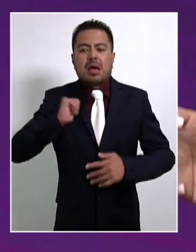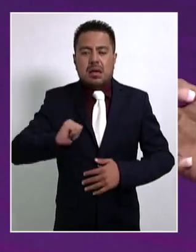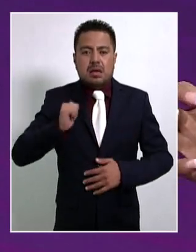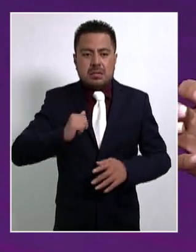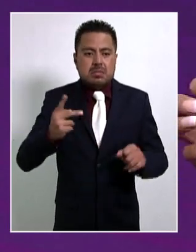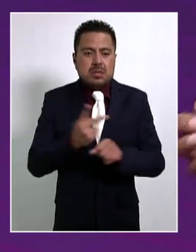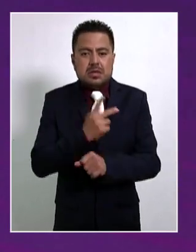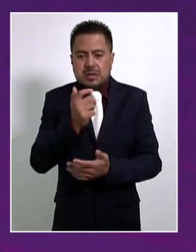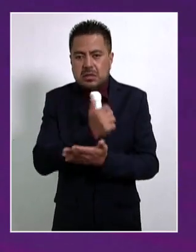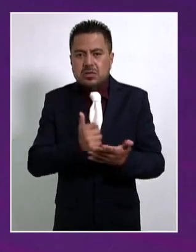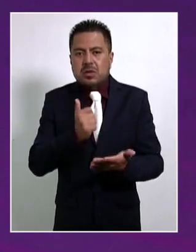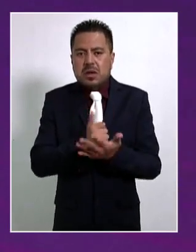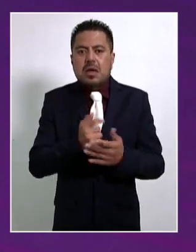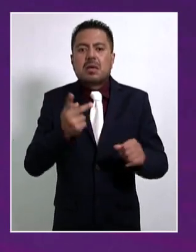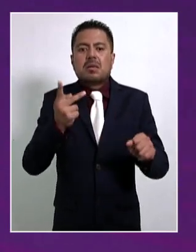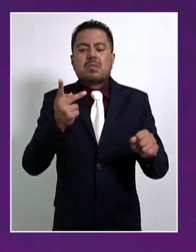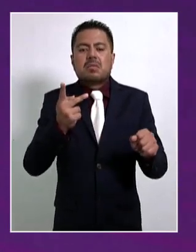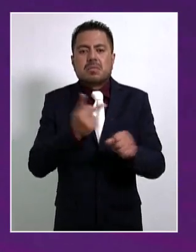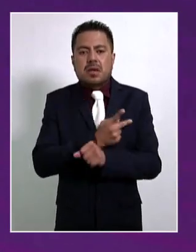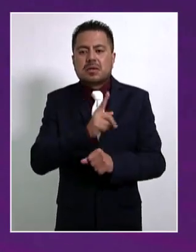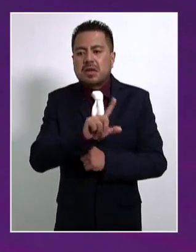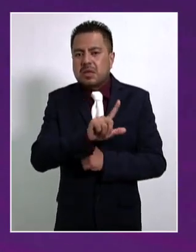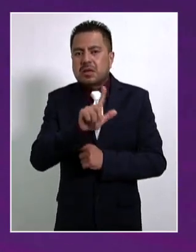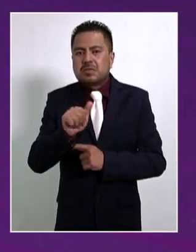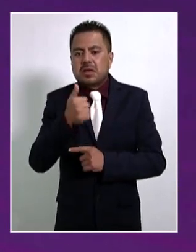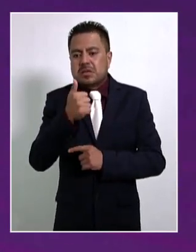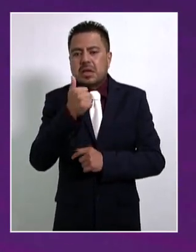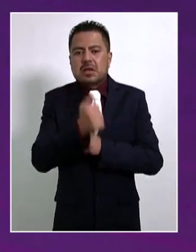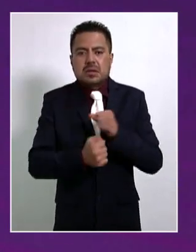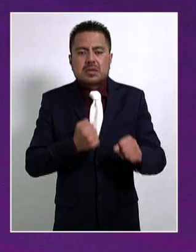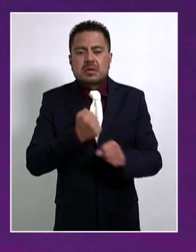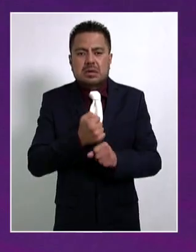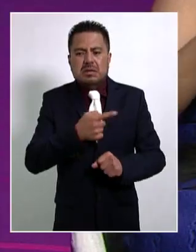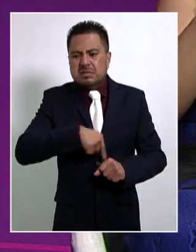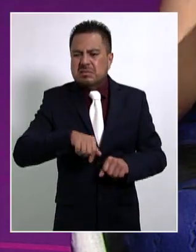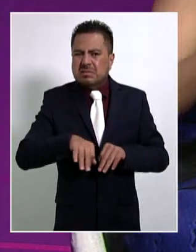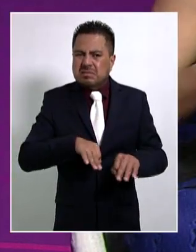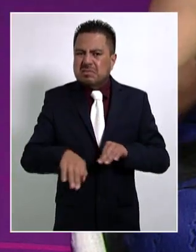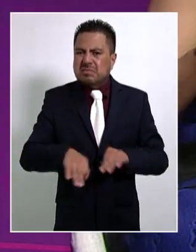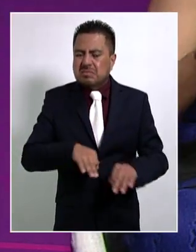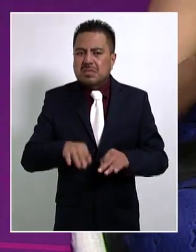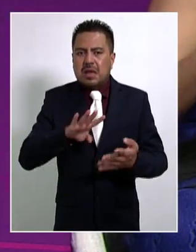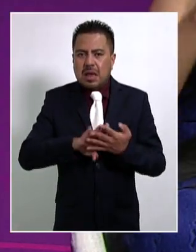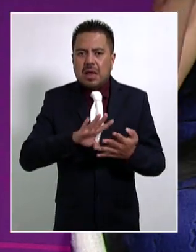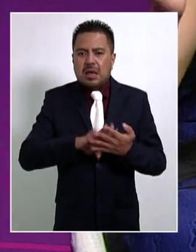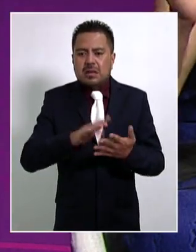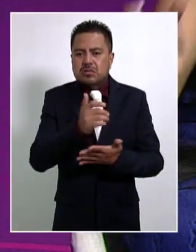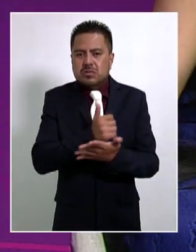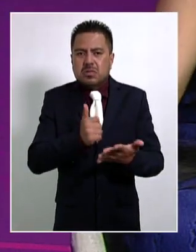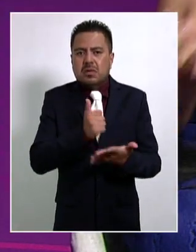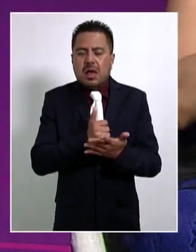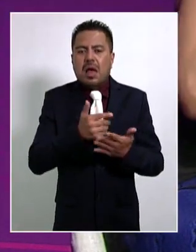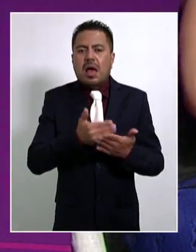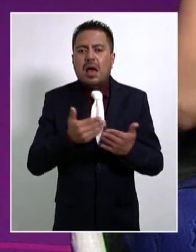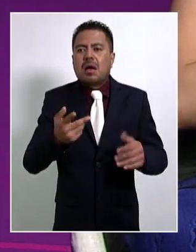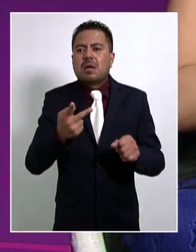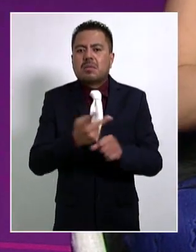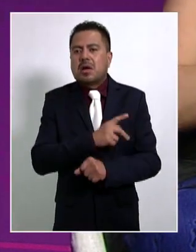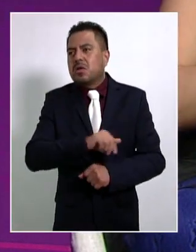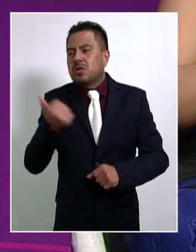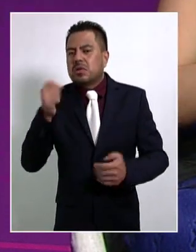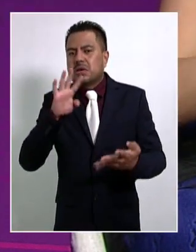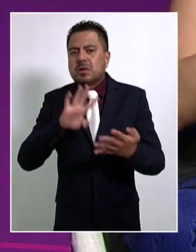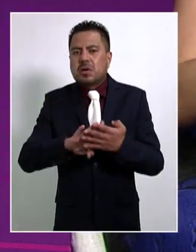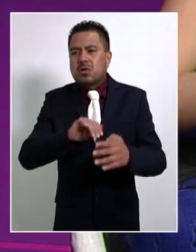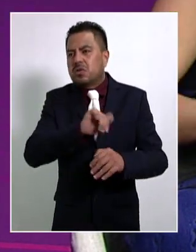pasa en la ciudad y lo que pasa después de 6 años que hemos estado trabajando en las cárceles de la ciudad, a lo que pasa en otras